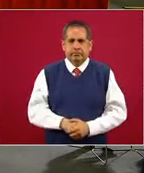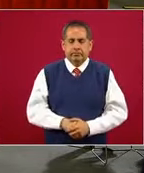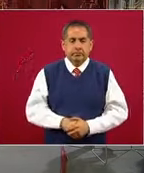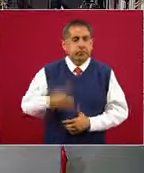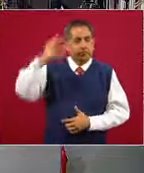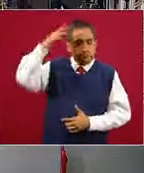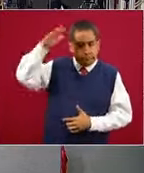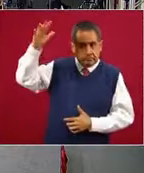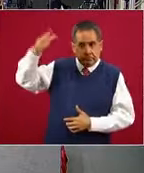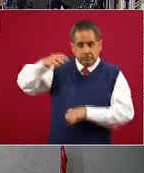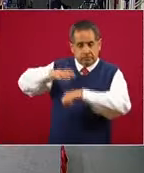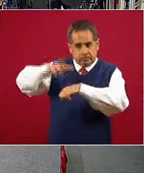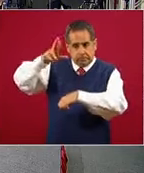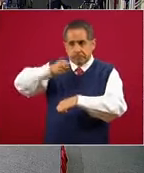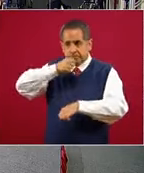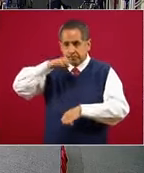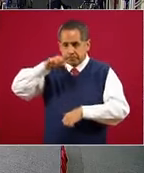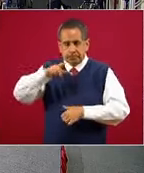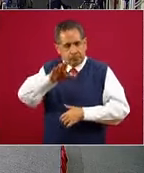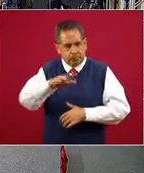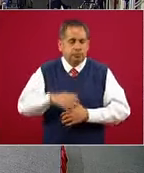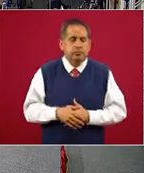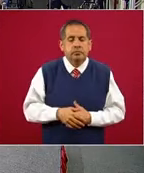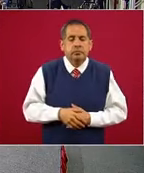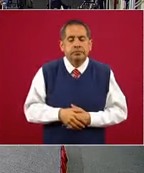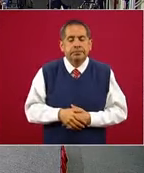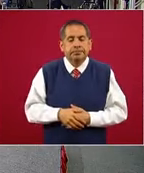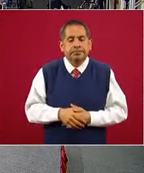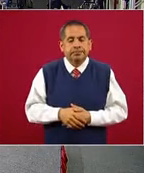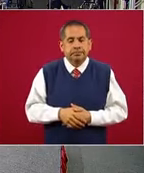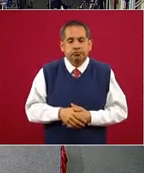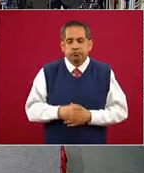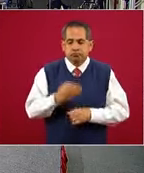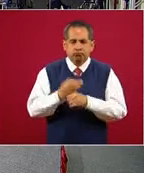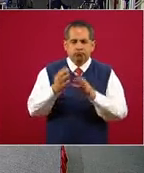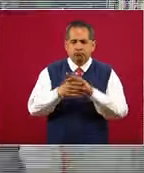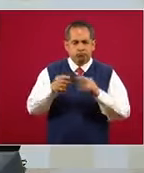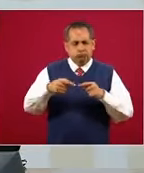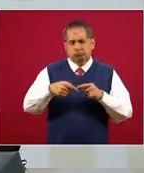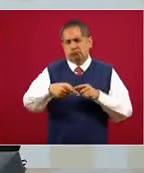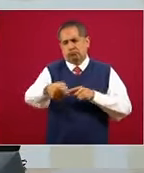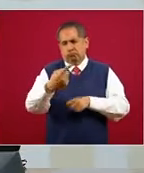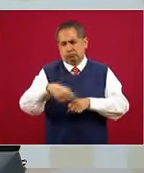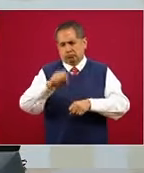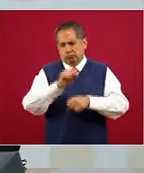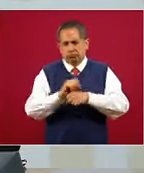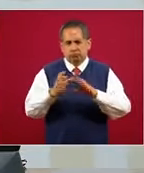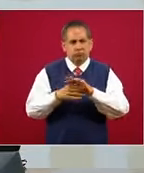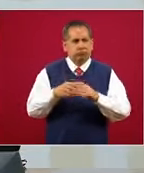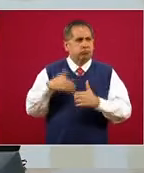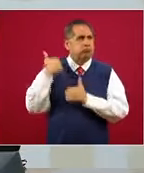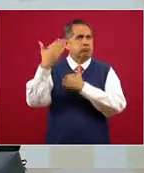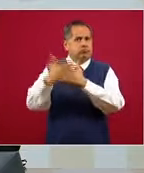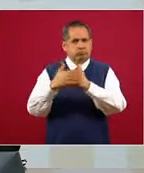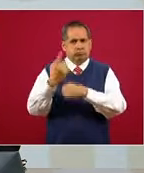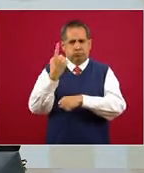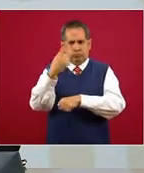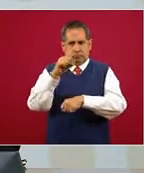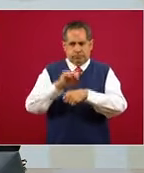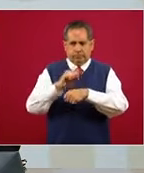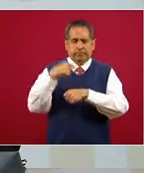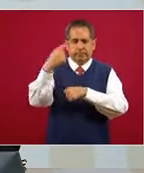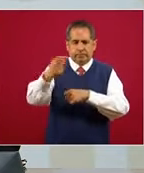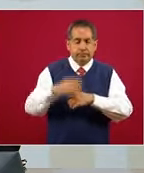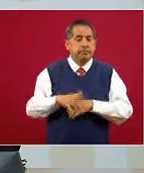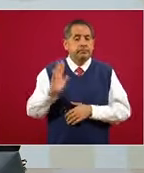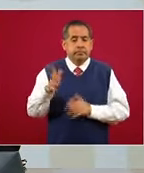Adultos mayores. Vamos a ir comentando posiblemente a lo largo de esta semana, pero más enfáticamente la próxima, que